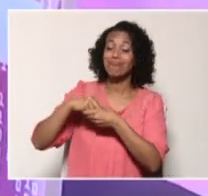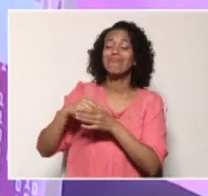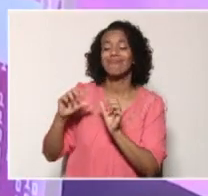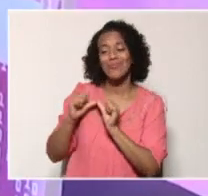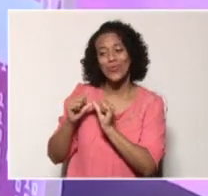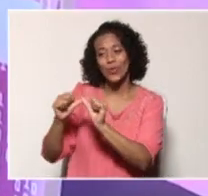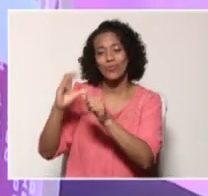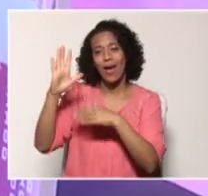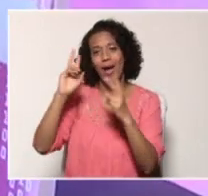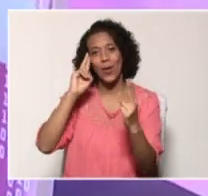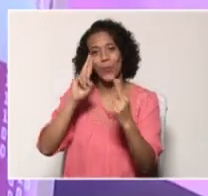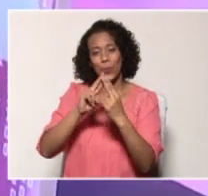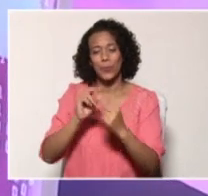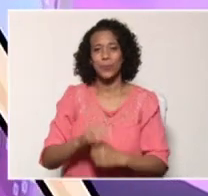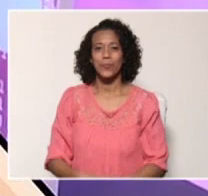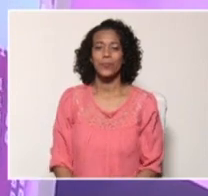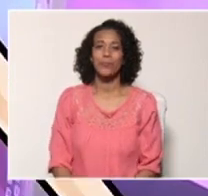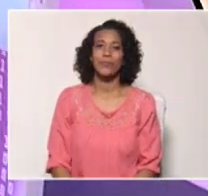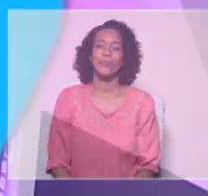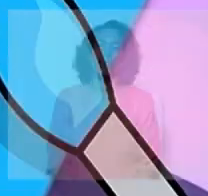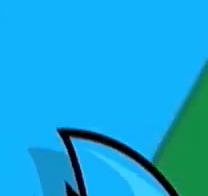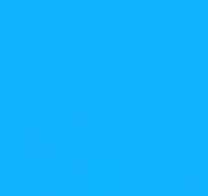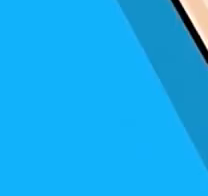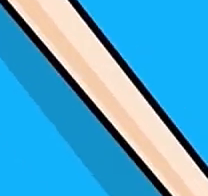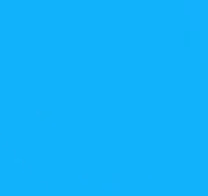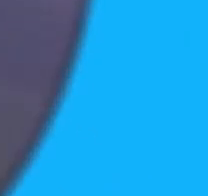detiene. Hasta la próxima.